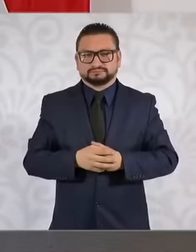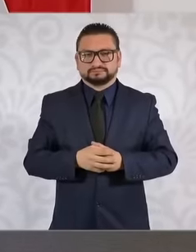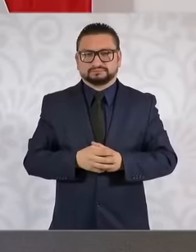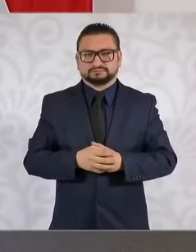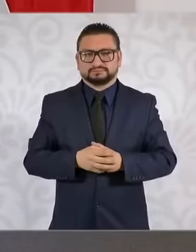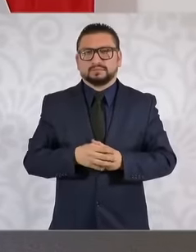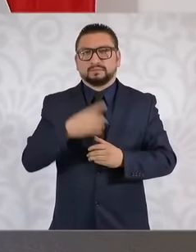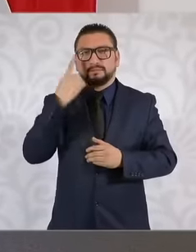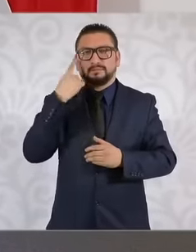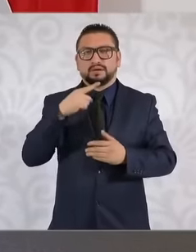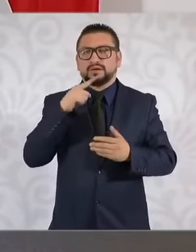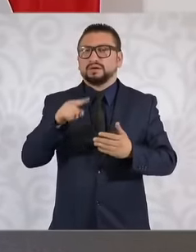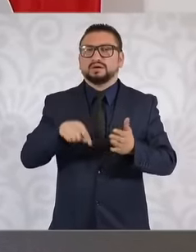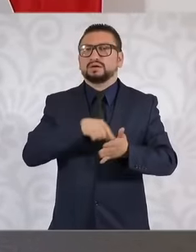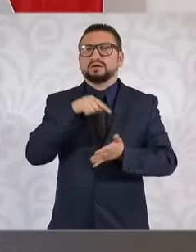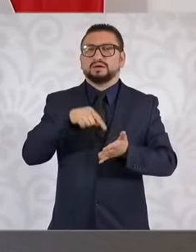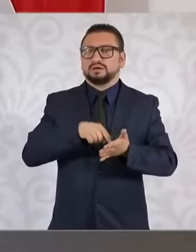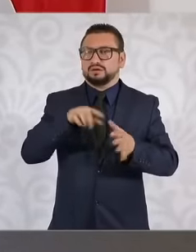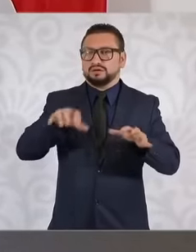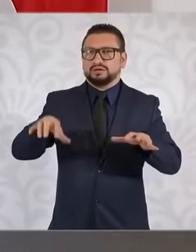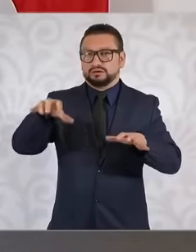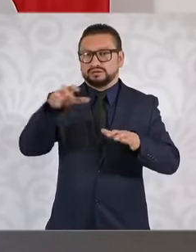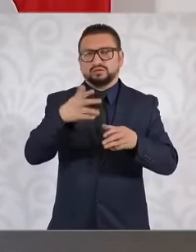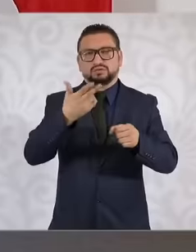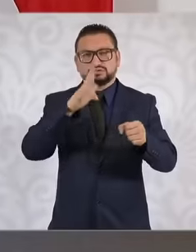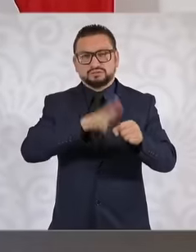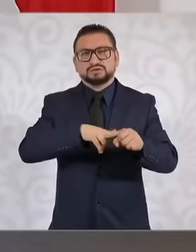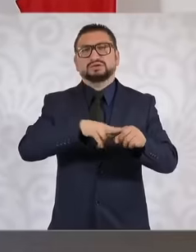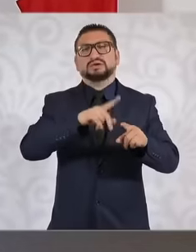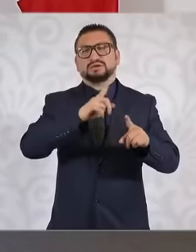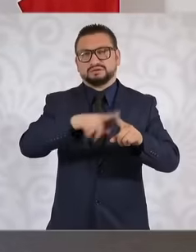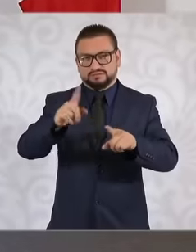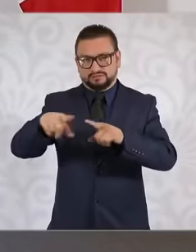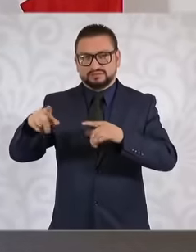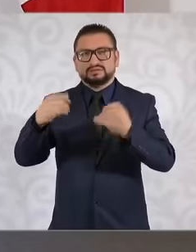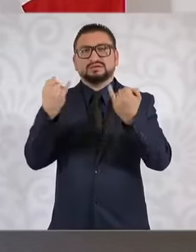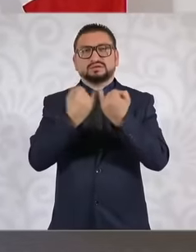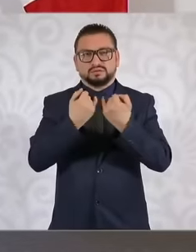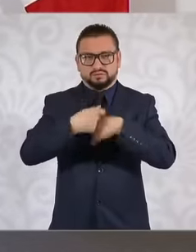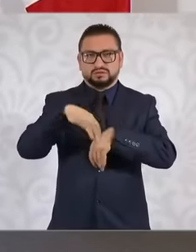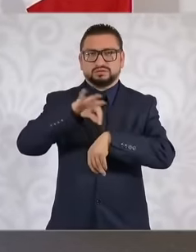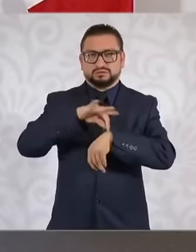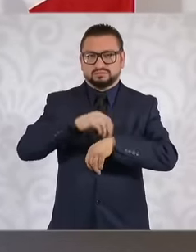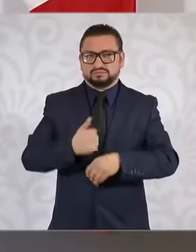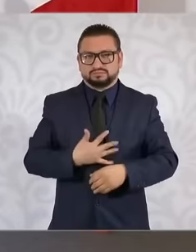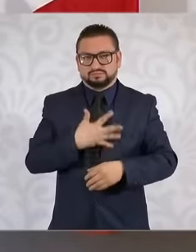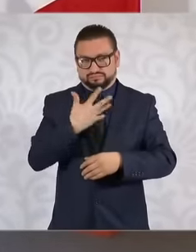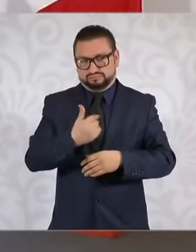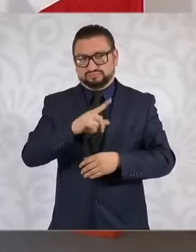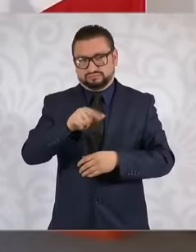los centros de salud y los hospitales, y después a las farmacias de bienestar.